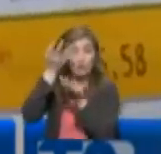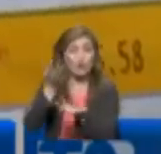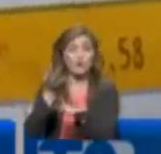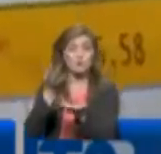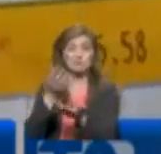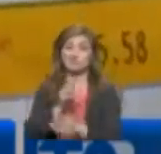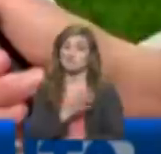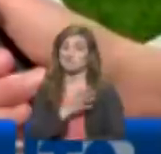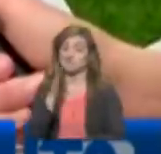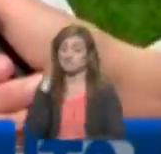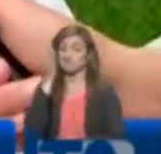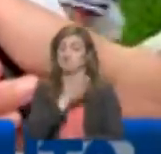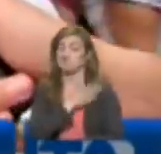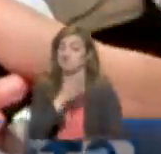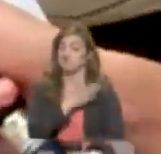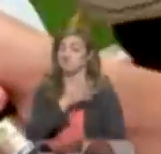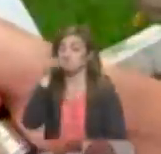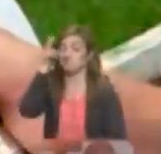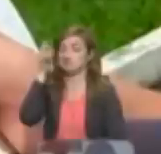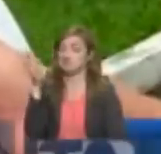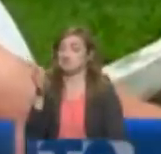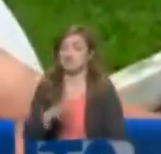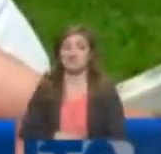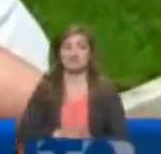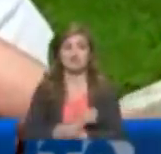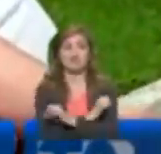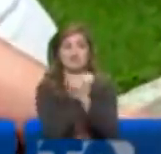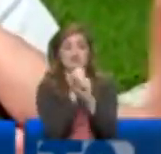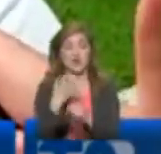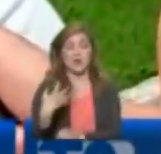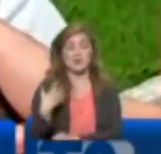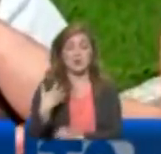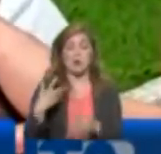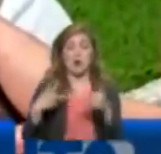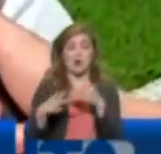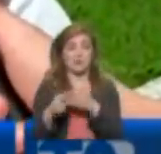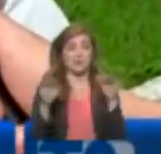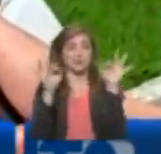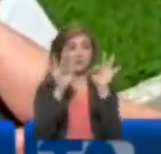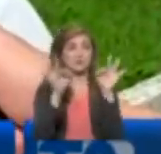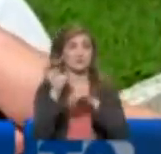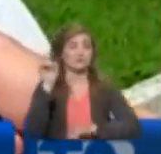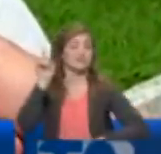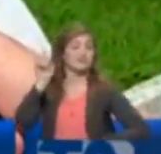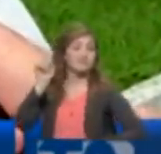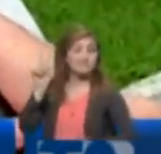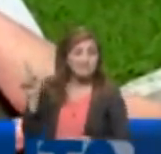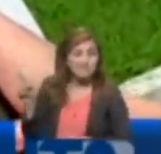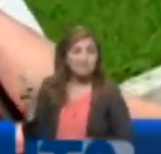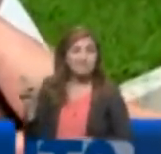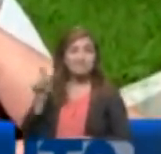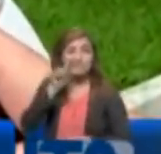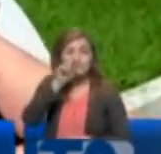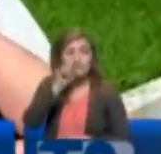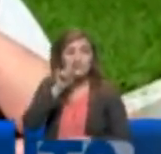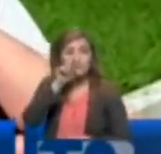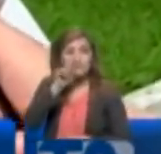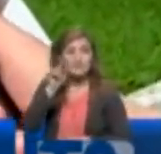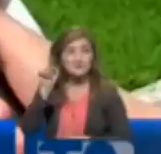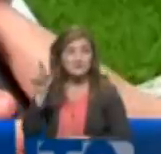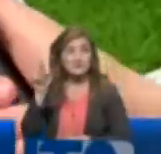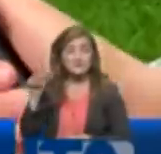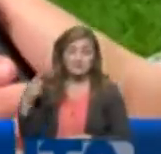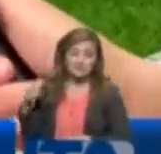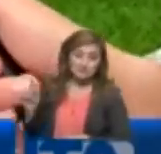no convence que hasta ahora de mañana también dijeron que las planillas en reclamos no van a cortar la luz pero ellos ellos los empleados van